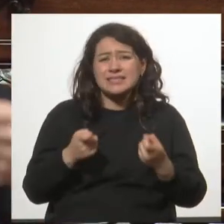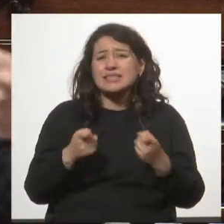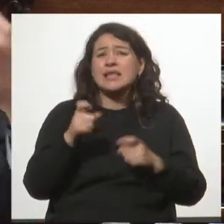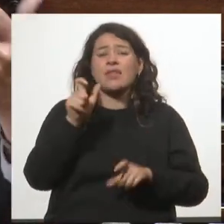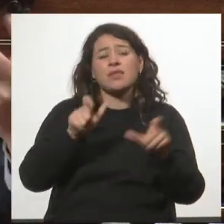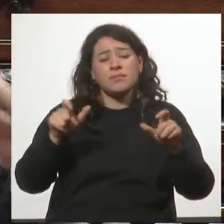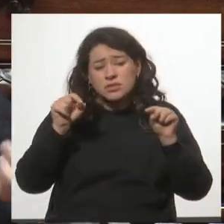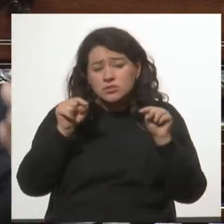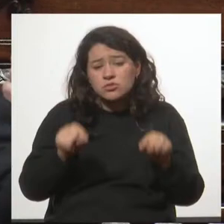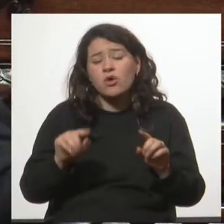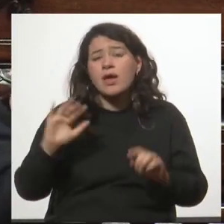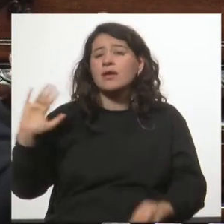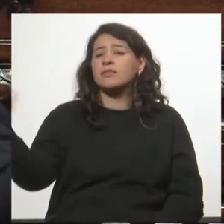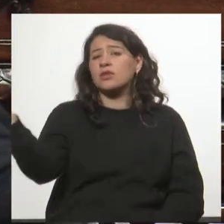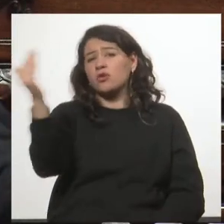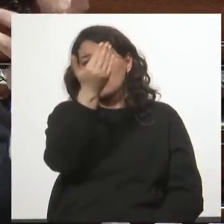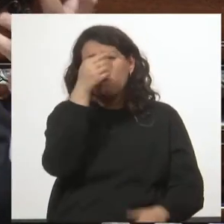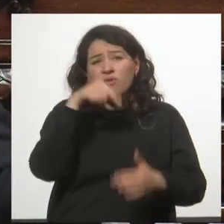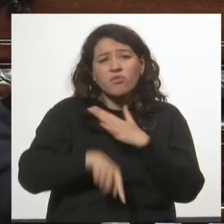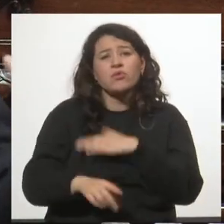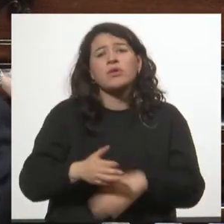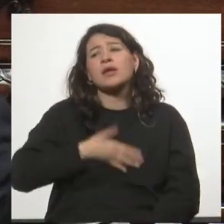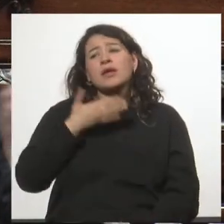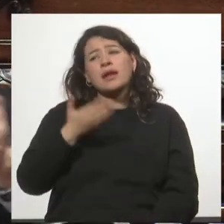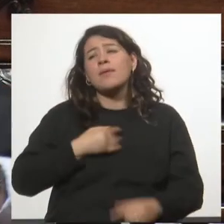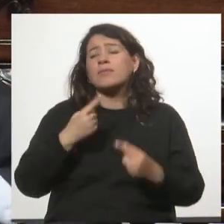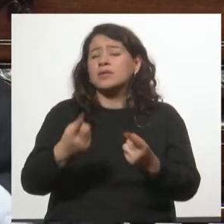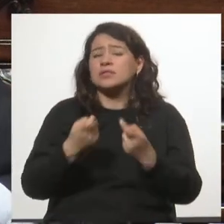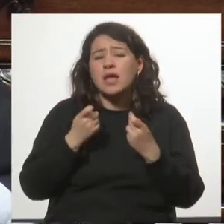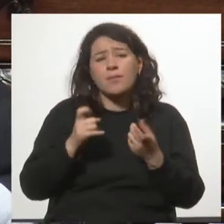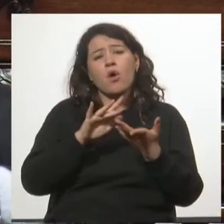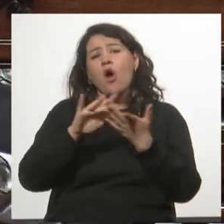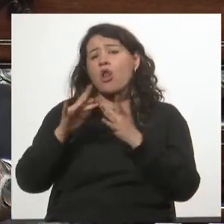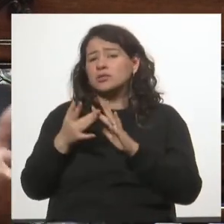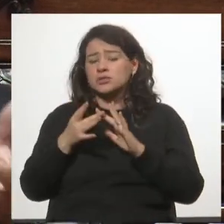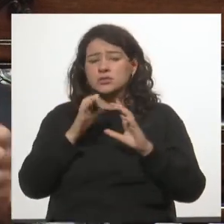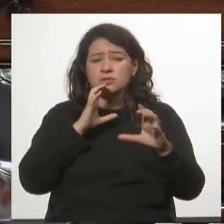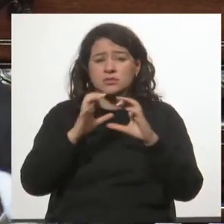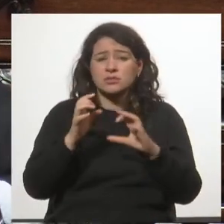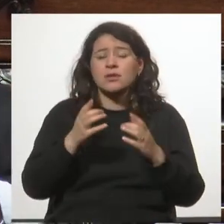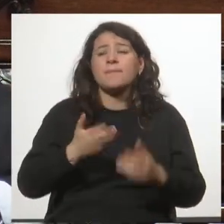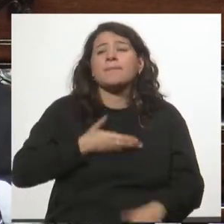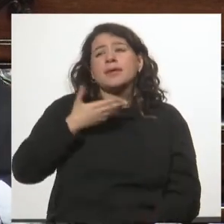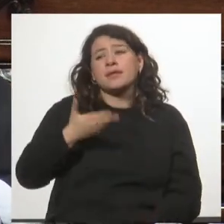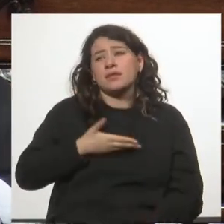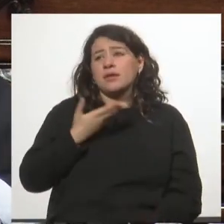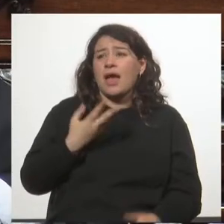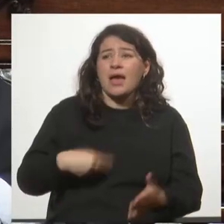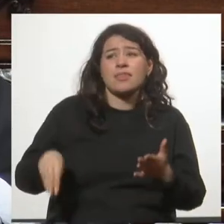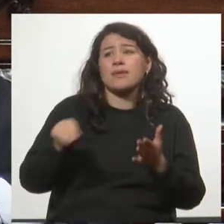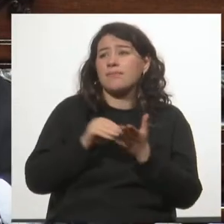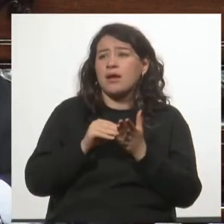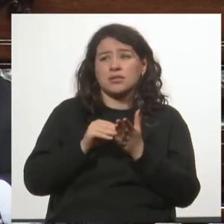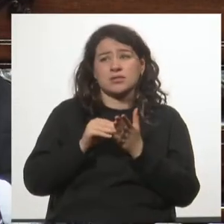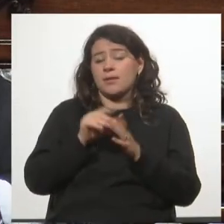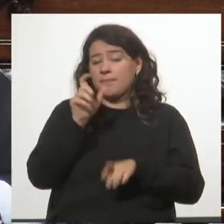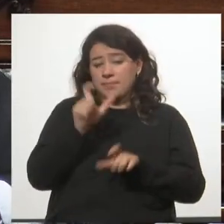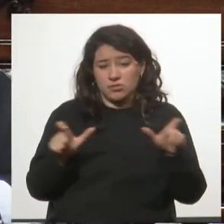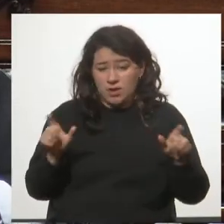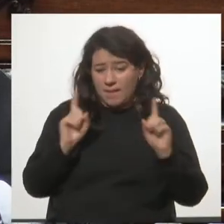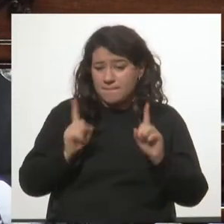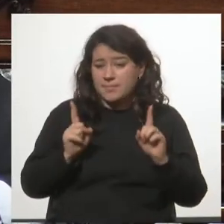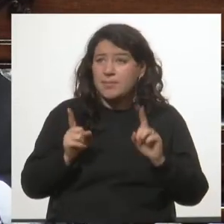la gente en ese interior profundo que reclamábamos que esté conectado lo reclama que además no es la gente que va